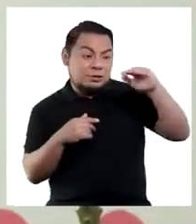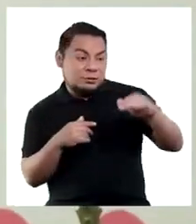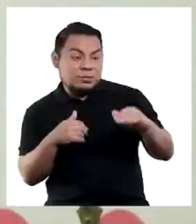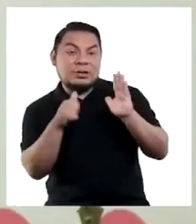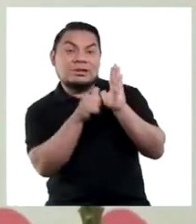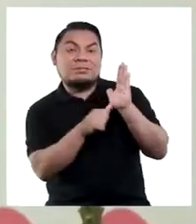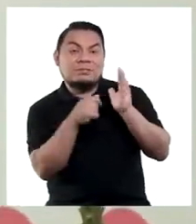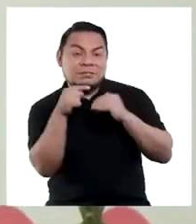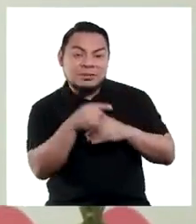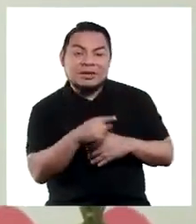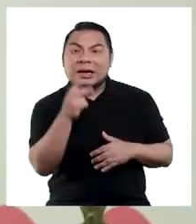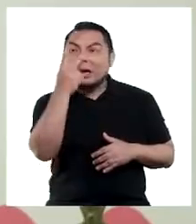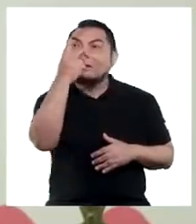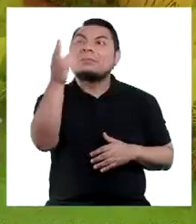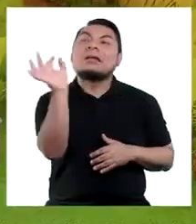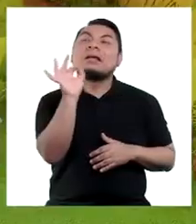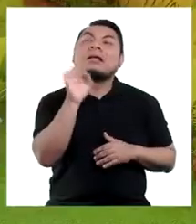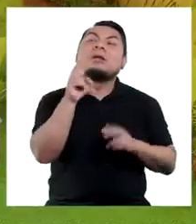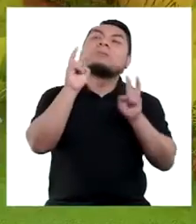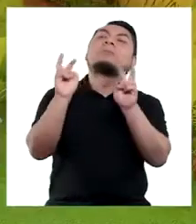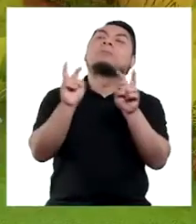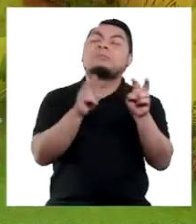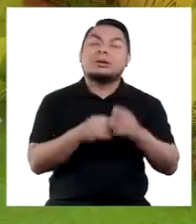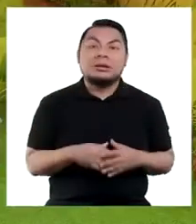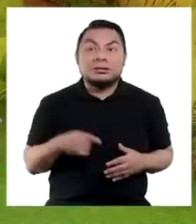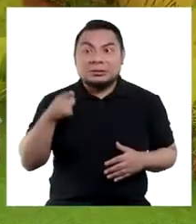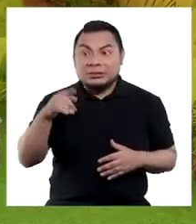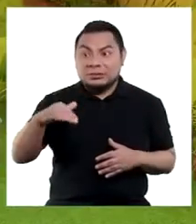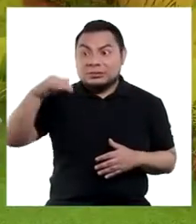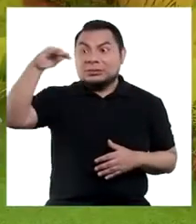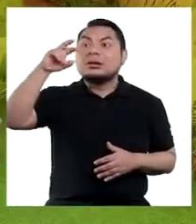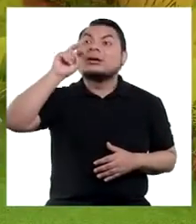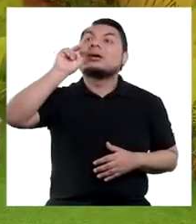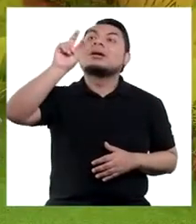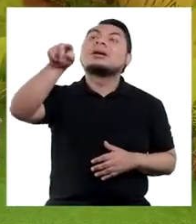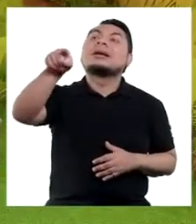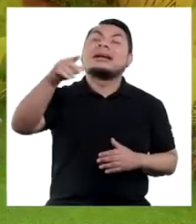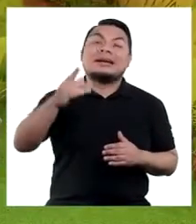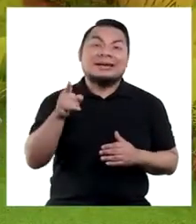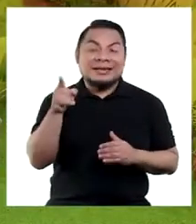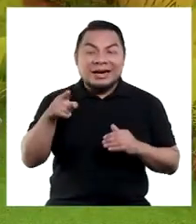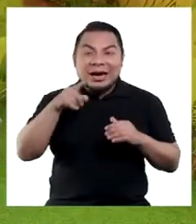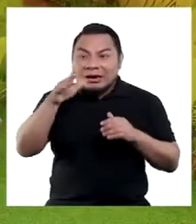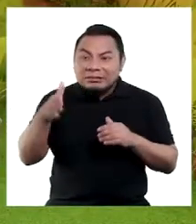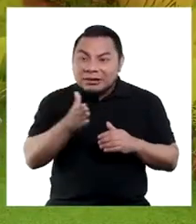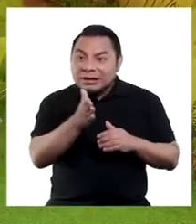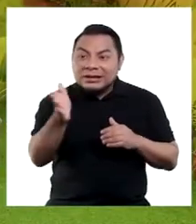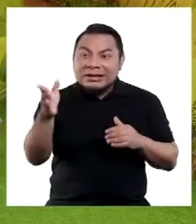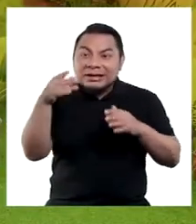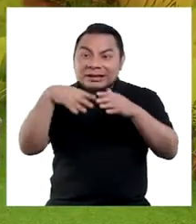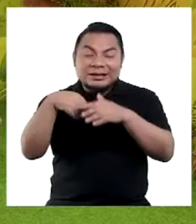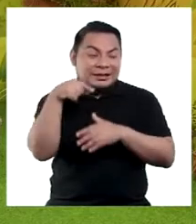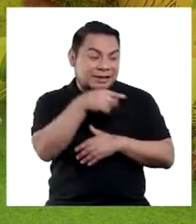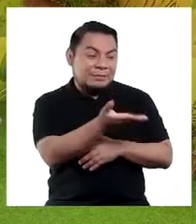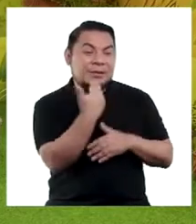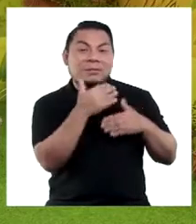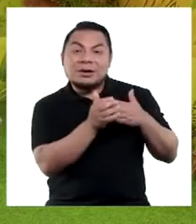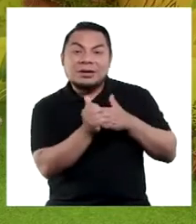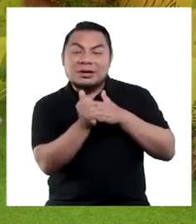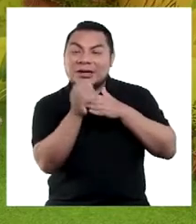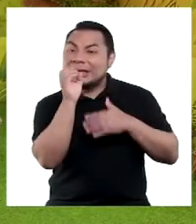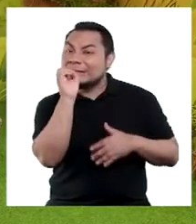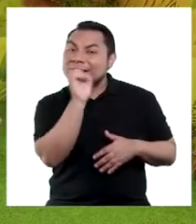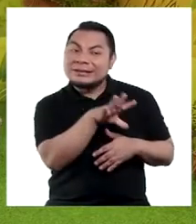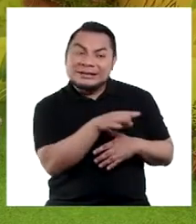más pequeño no entonces el niño que podía ver la salida del laberinto de arbustos veía el